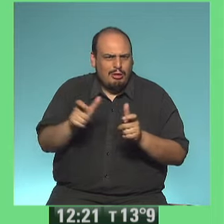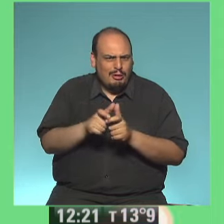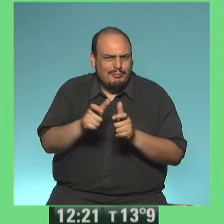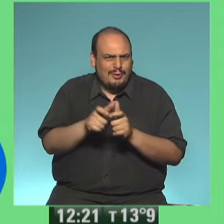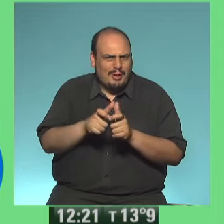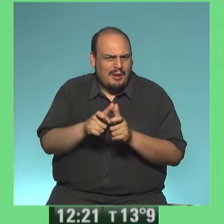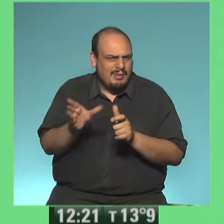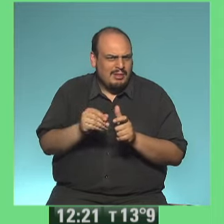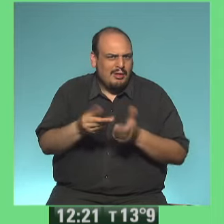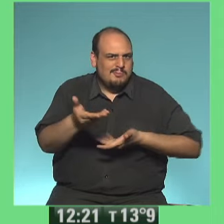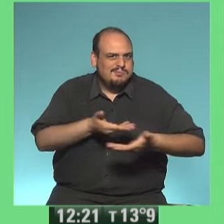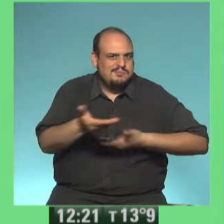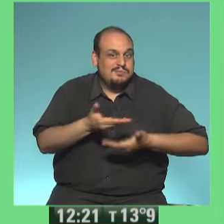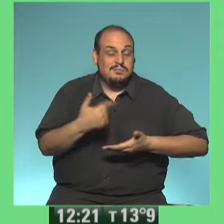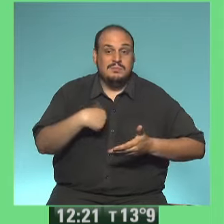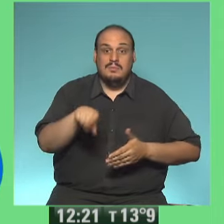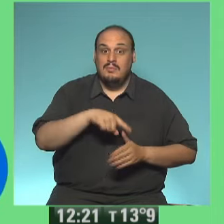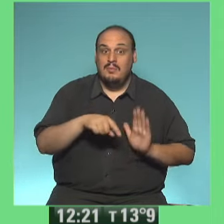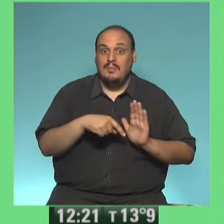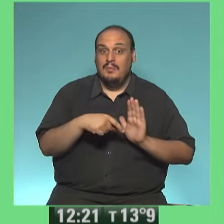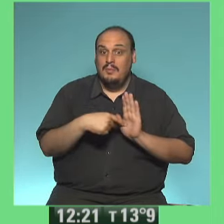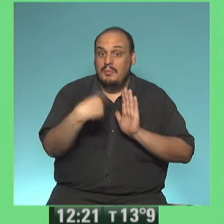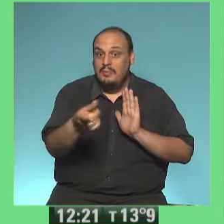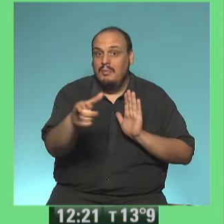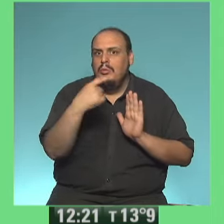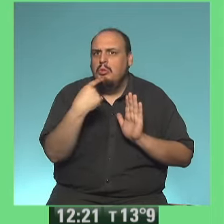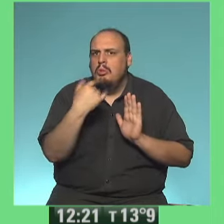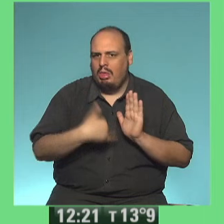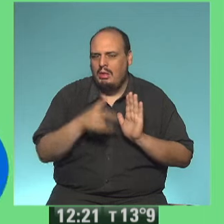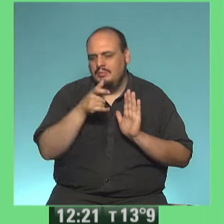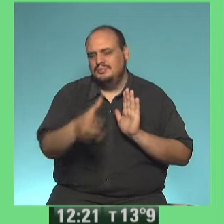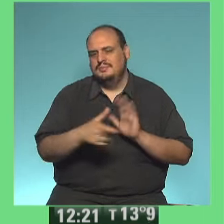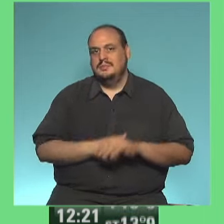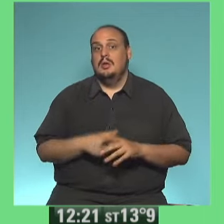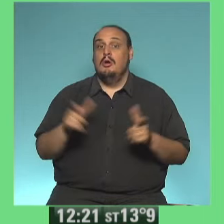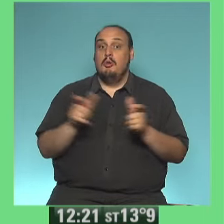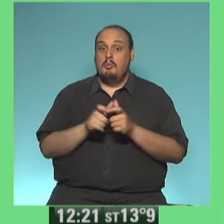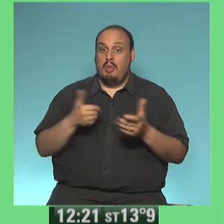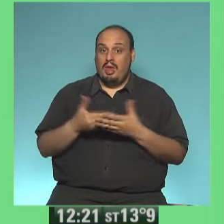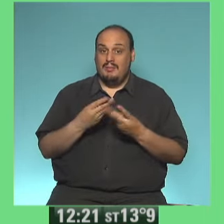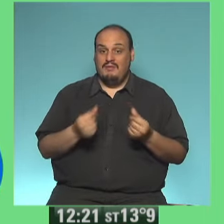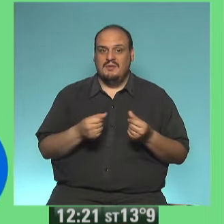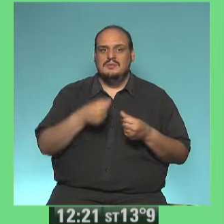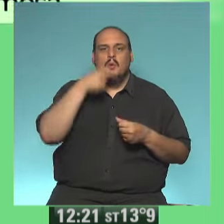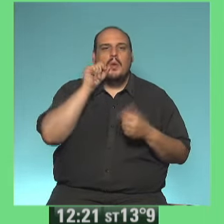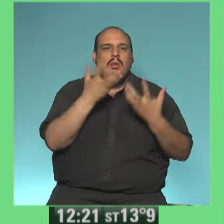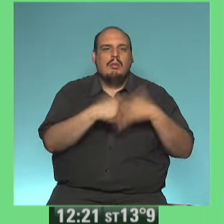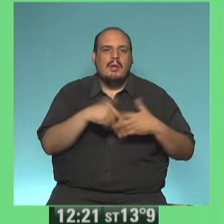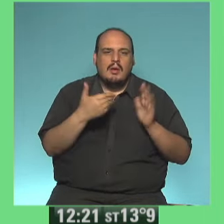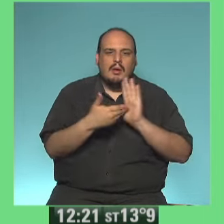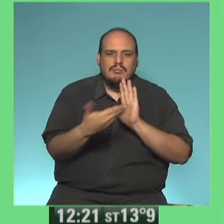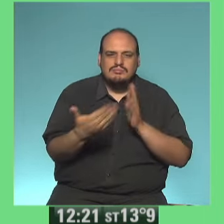del día y así responder cualquier duda. Después de cada programa, chatea con nuestro bot y contestá las